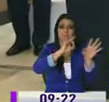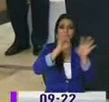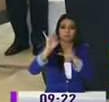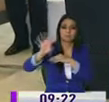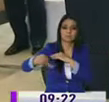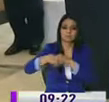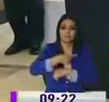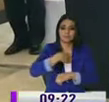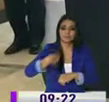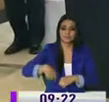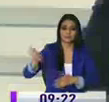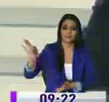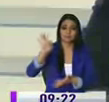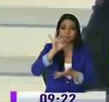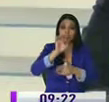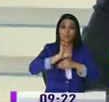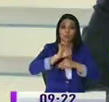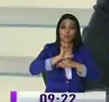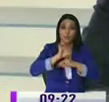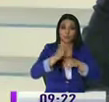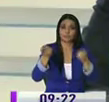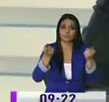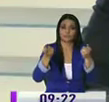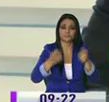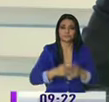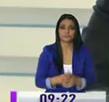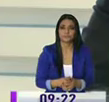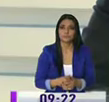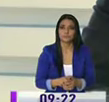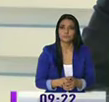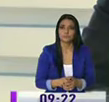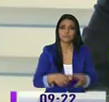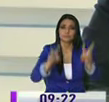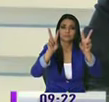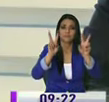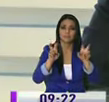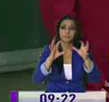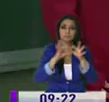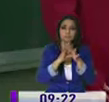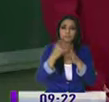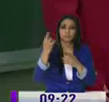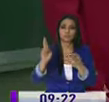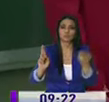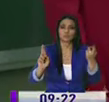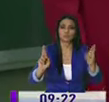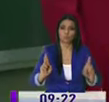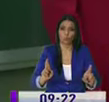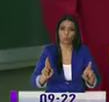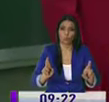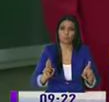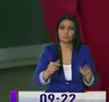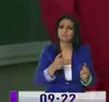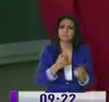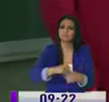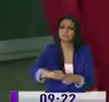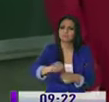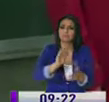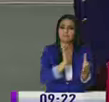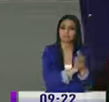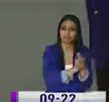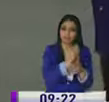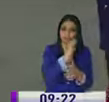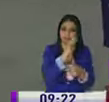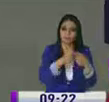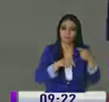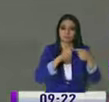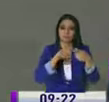'ecuador preside este año trataremos aspectos fundamentalmente de la relación su sur moreno viajó acompañado de su esposa rocío gonzález